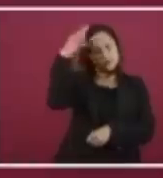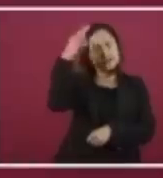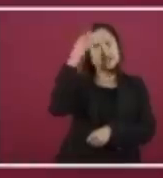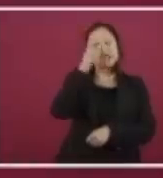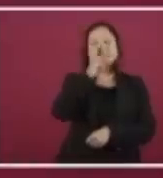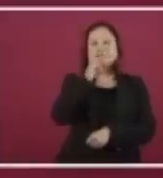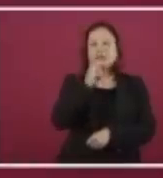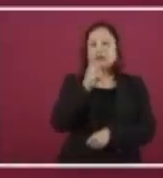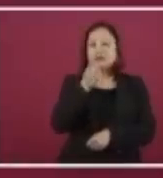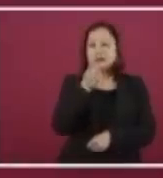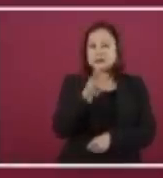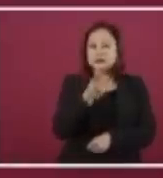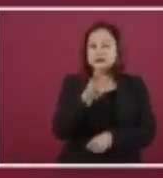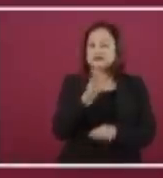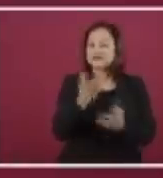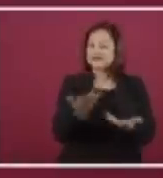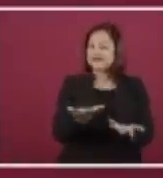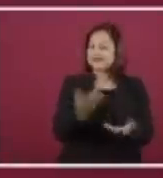lo de